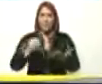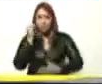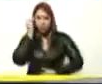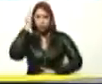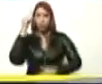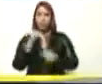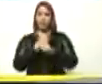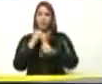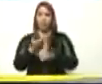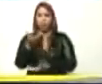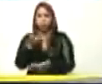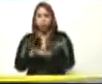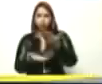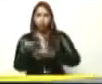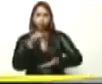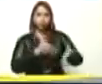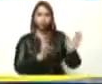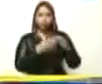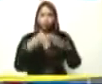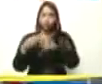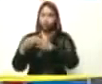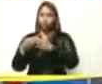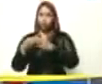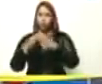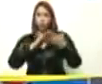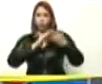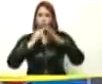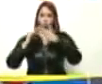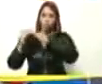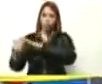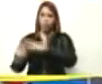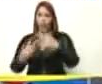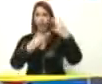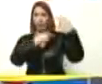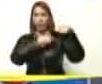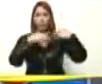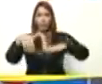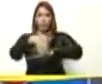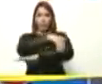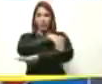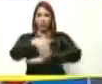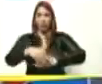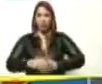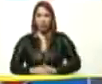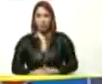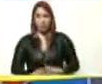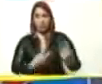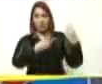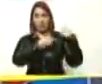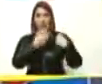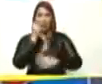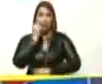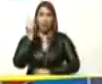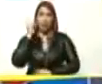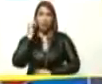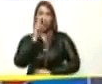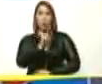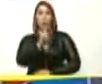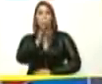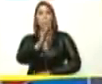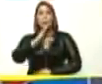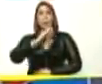trabajo colectivo, comunitario, a los jefes, y jefas de calle, a los jefes, y jefas de VCH,